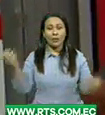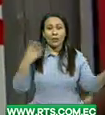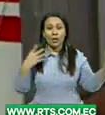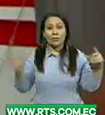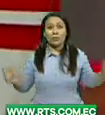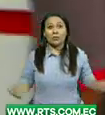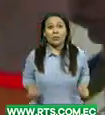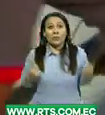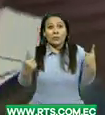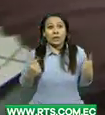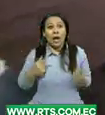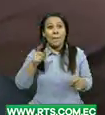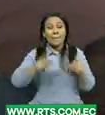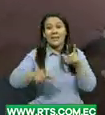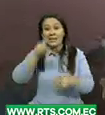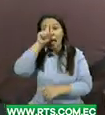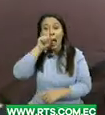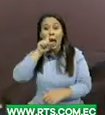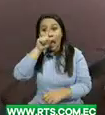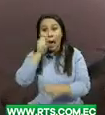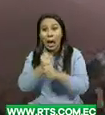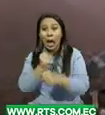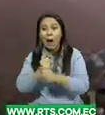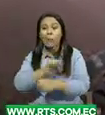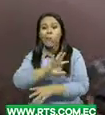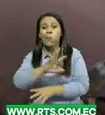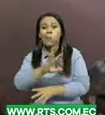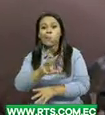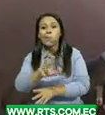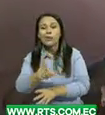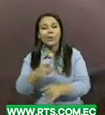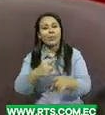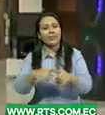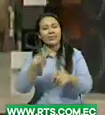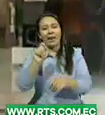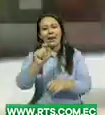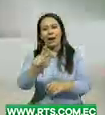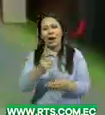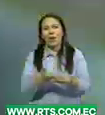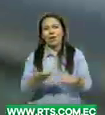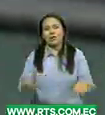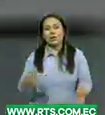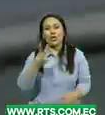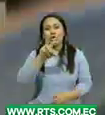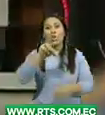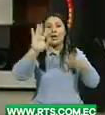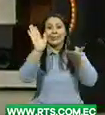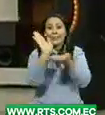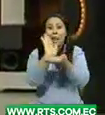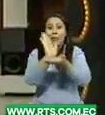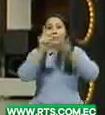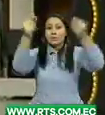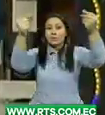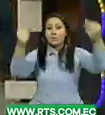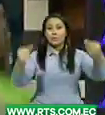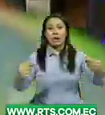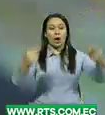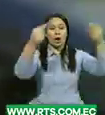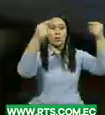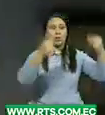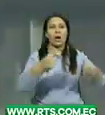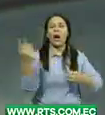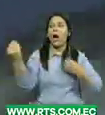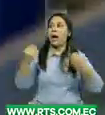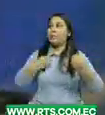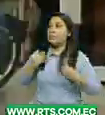a los empleados del lugar. Se llevaron varios objetos de valor, incluyendo dos televisores. Los encargados del lugar daban